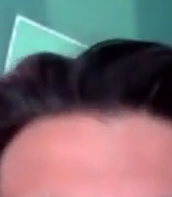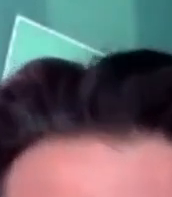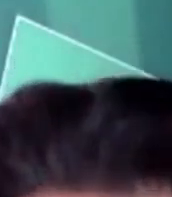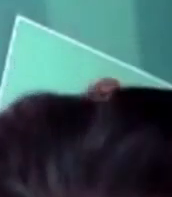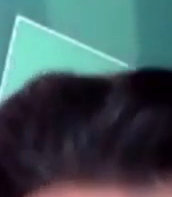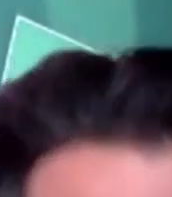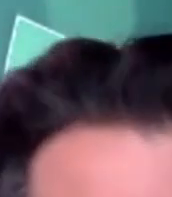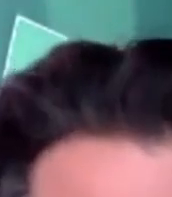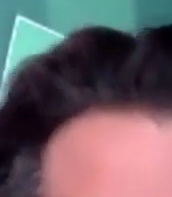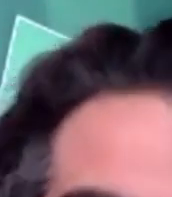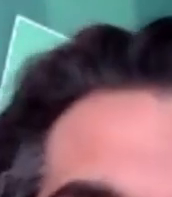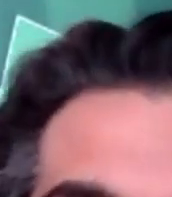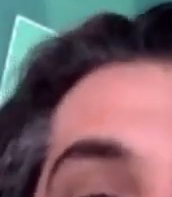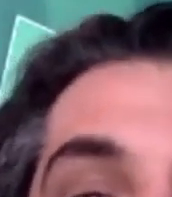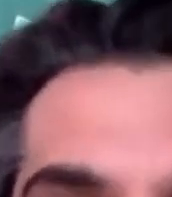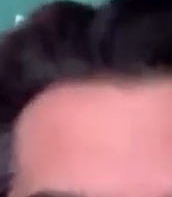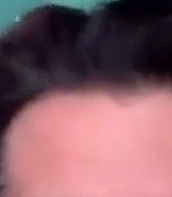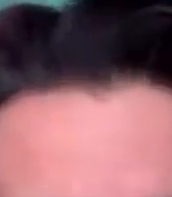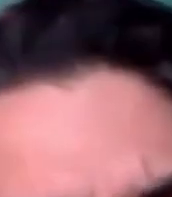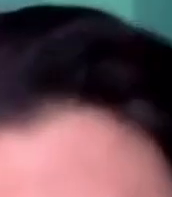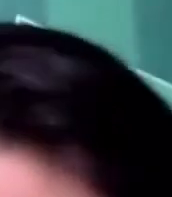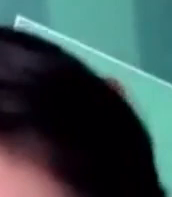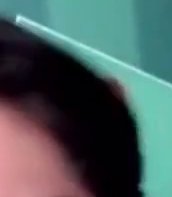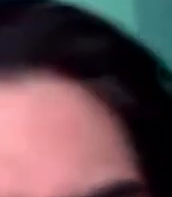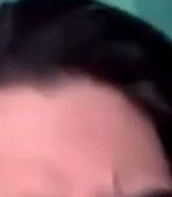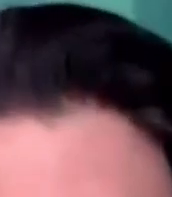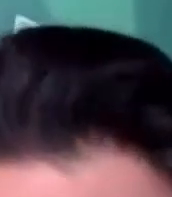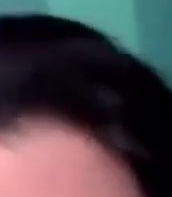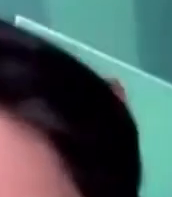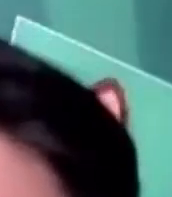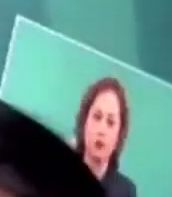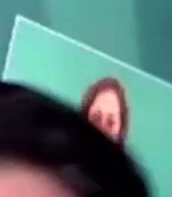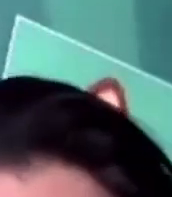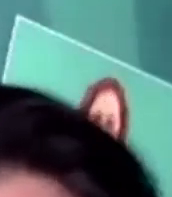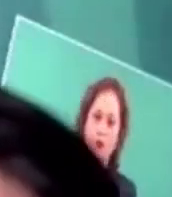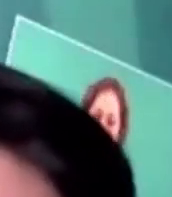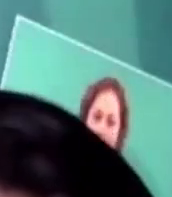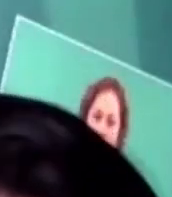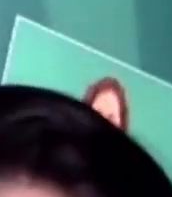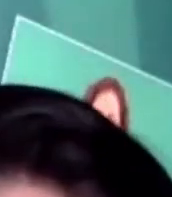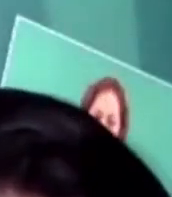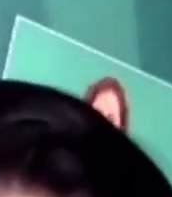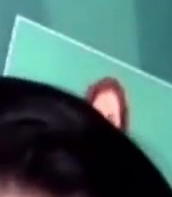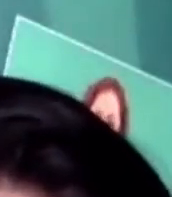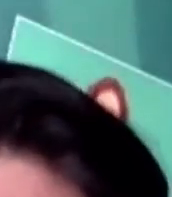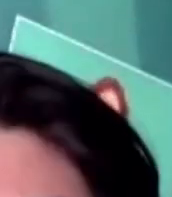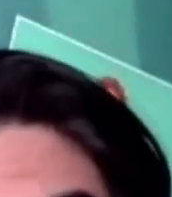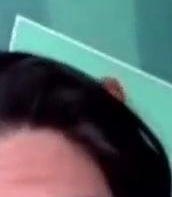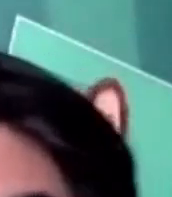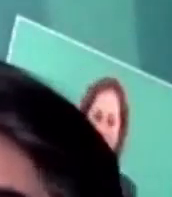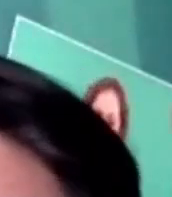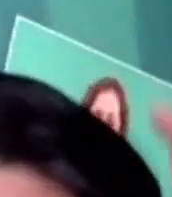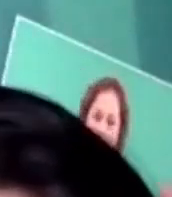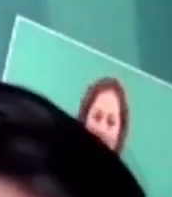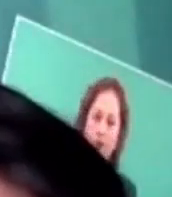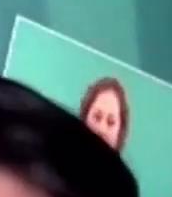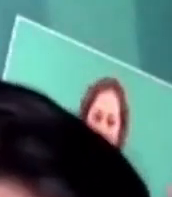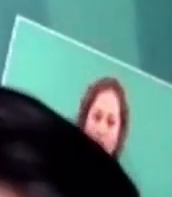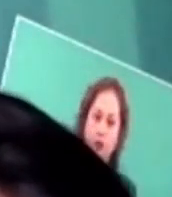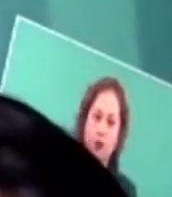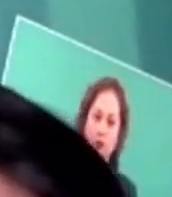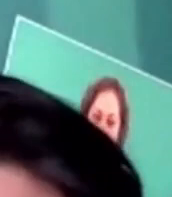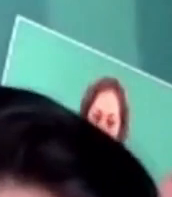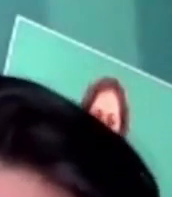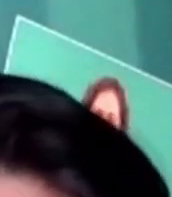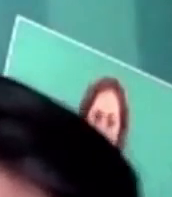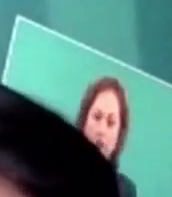siguiendo los materiales y los programas que hace Sin Censura y Vicente Serrano y su magnífico equipo en todos los espacios en los que participa, partan y recompartan